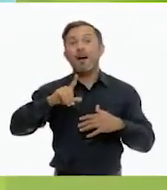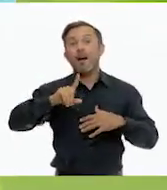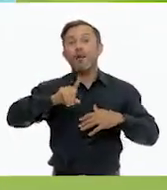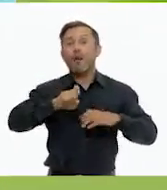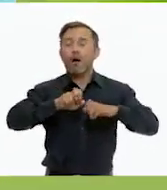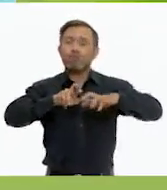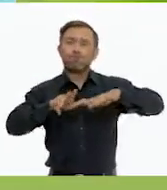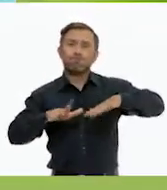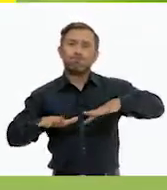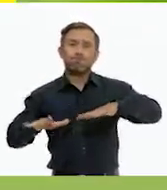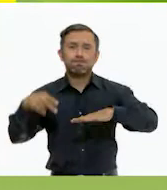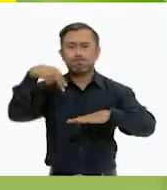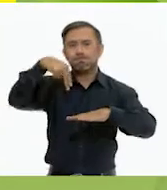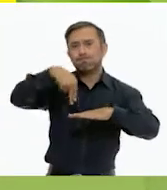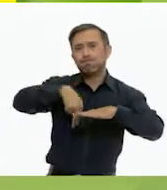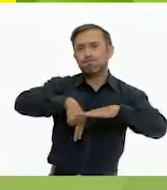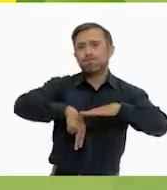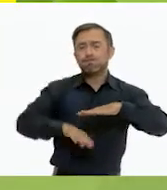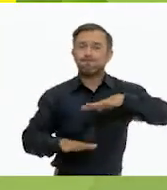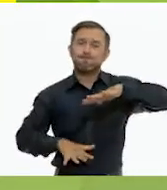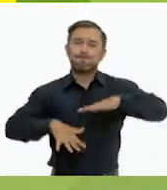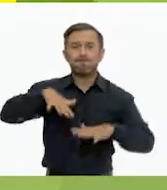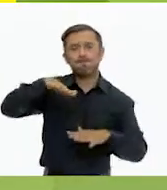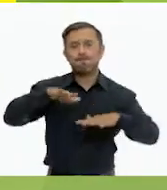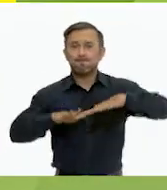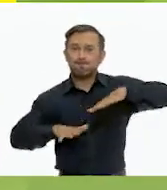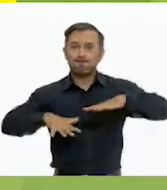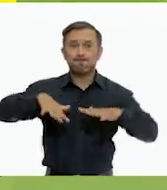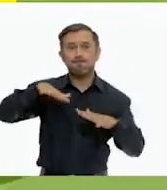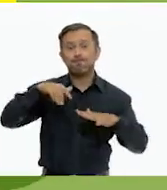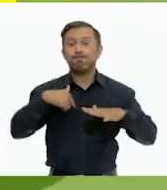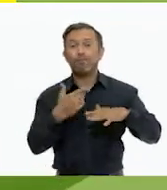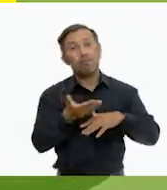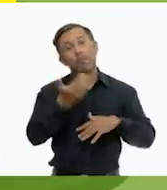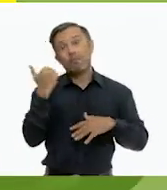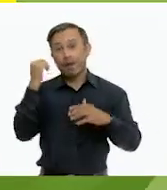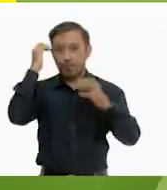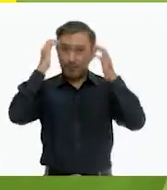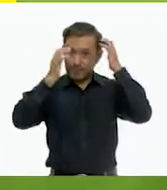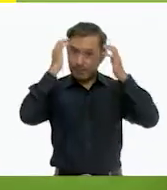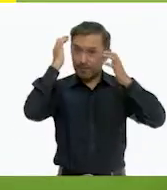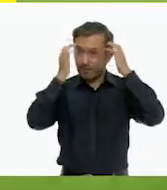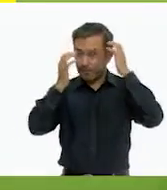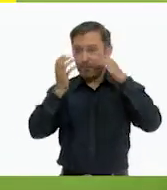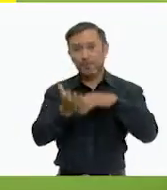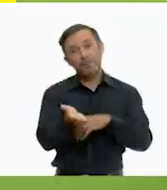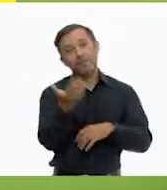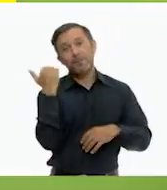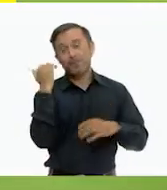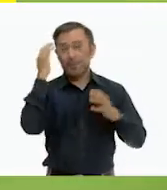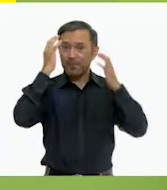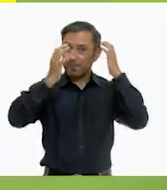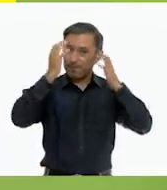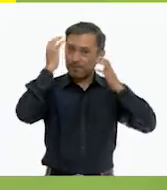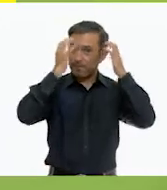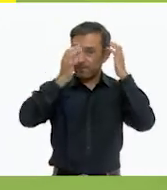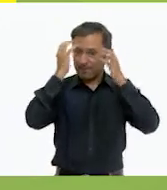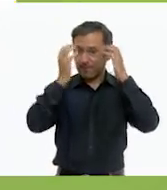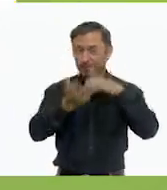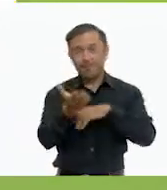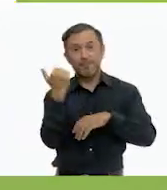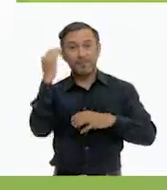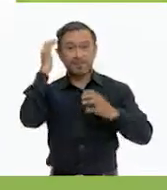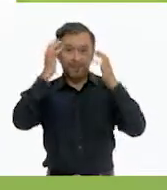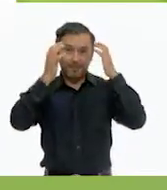del agua. Nos vamos a bañar, nos vamos a bañar, nos vamos a bañar, nos vamos a